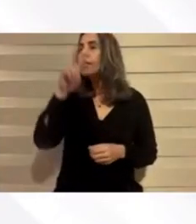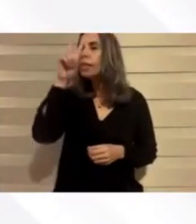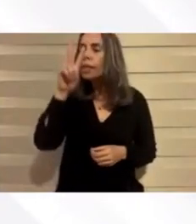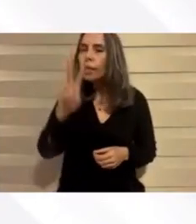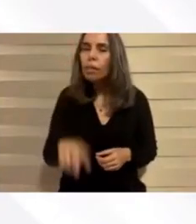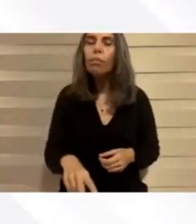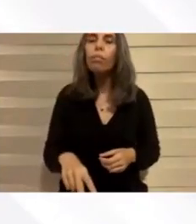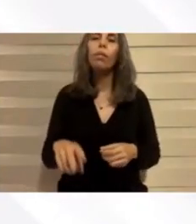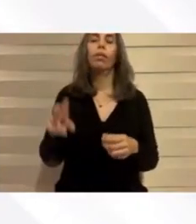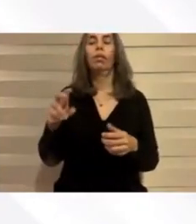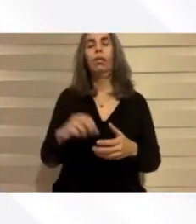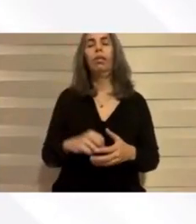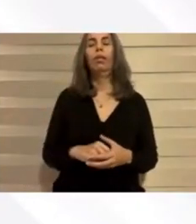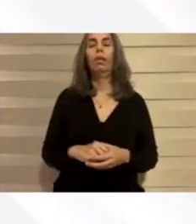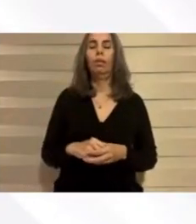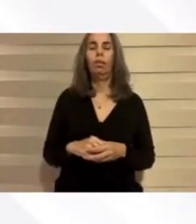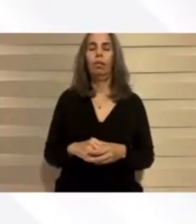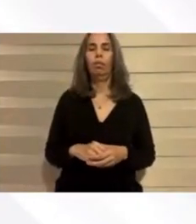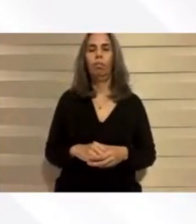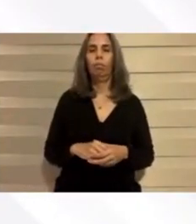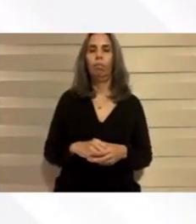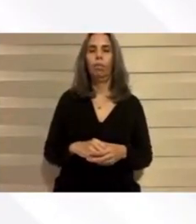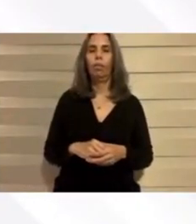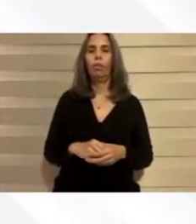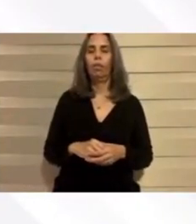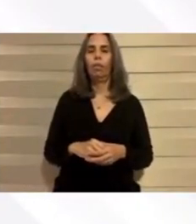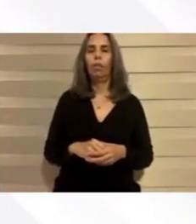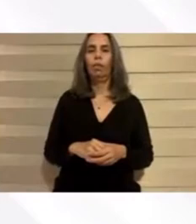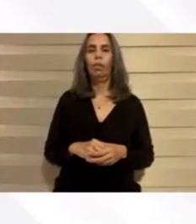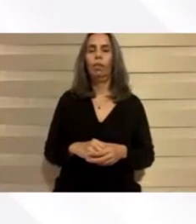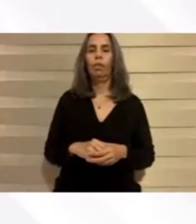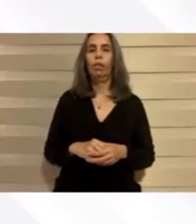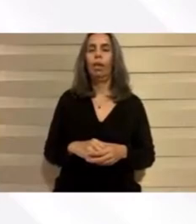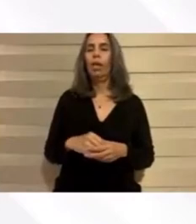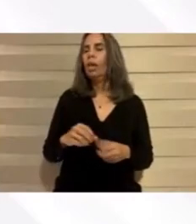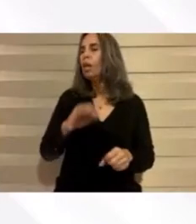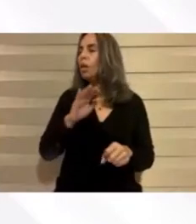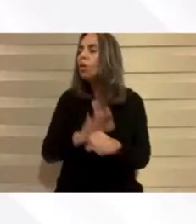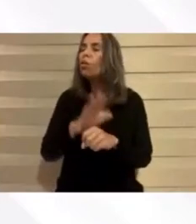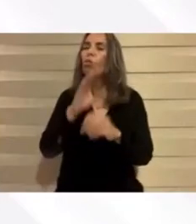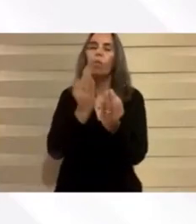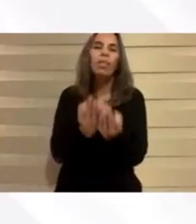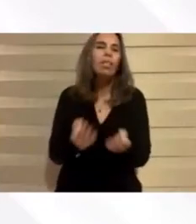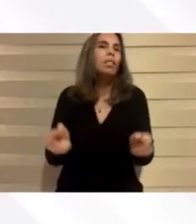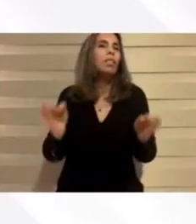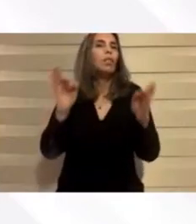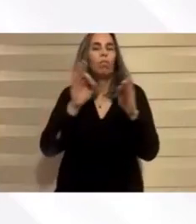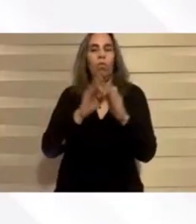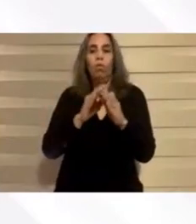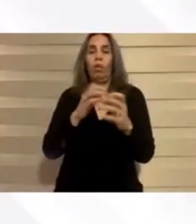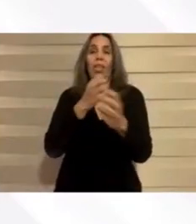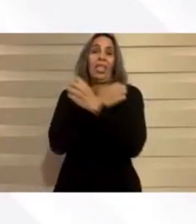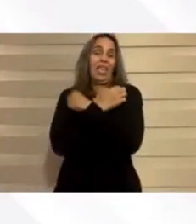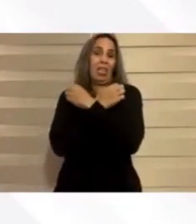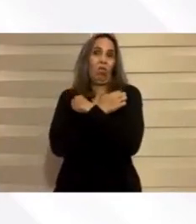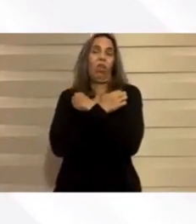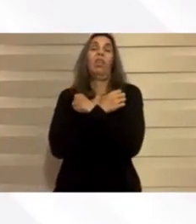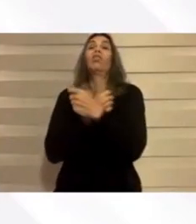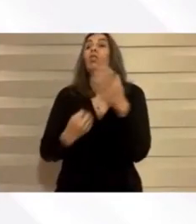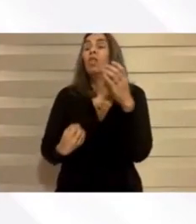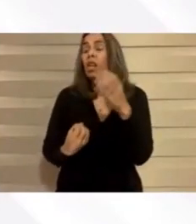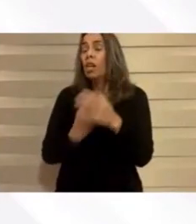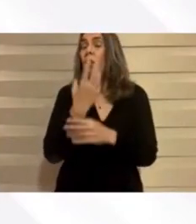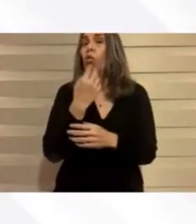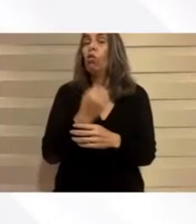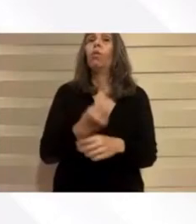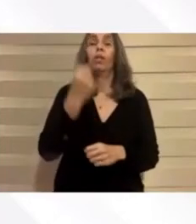soportada que el ingrediente, la chispa más importante de la educación y de la innovación es dos